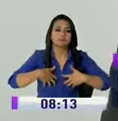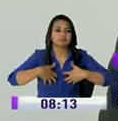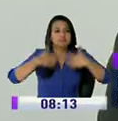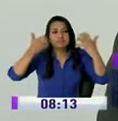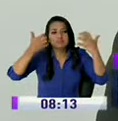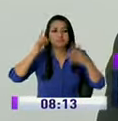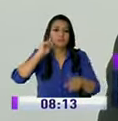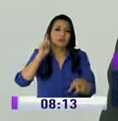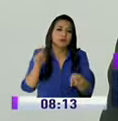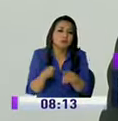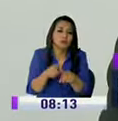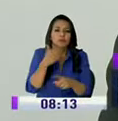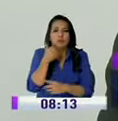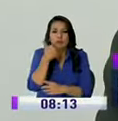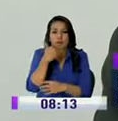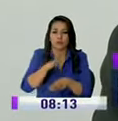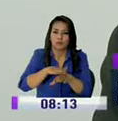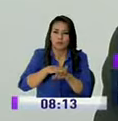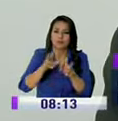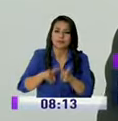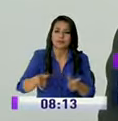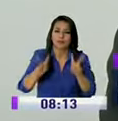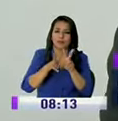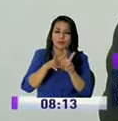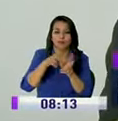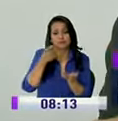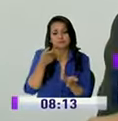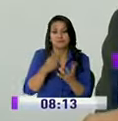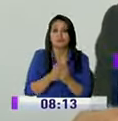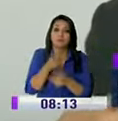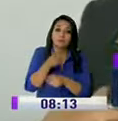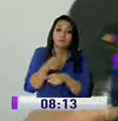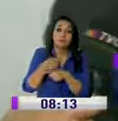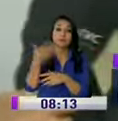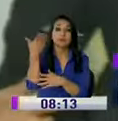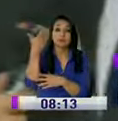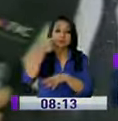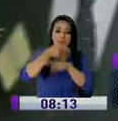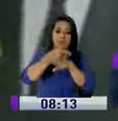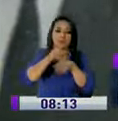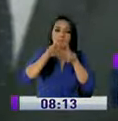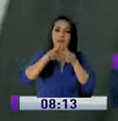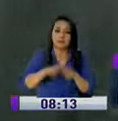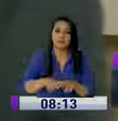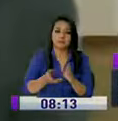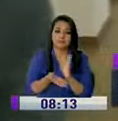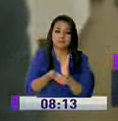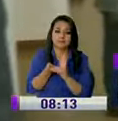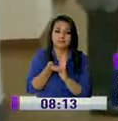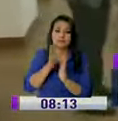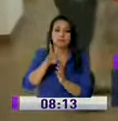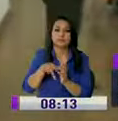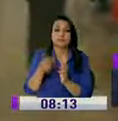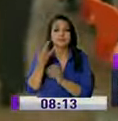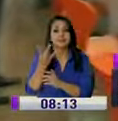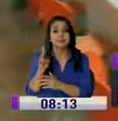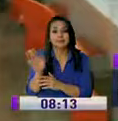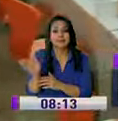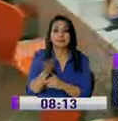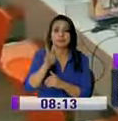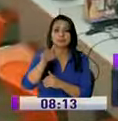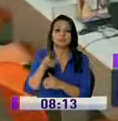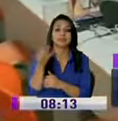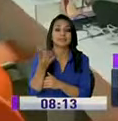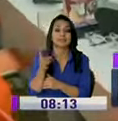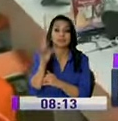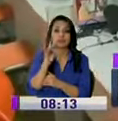avalúo. En base a ello, el señor alcalde dispuso que se revisen todos los avalúos que hubieran subido entre 2017 y 2018. Este